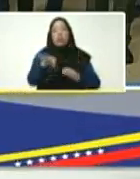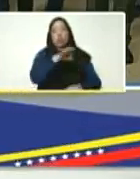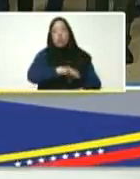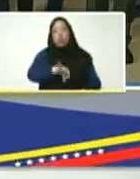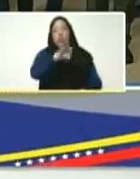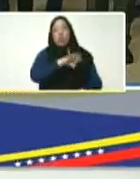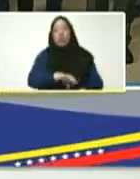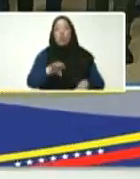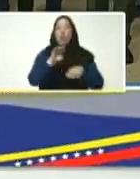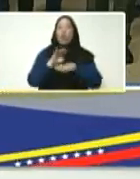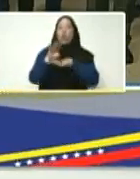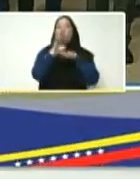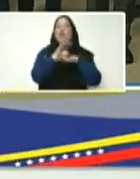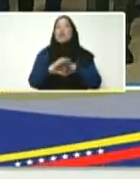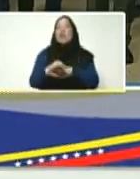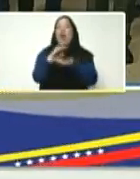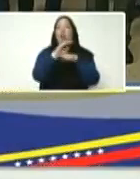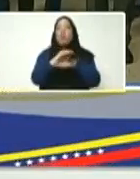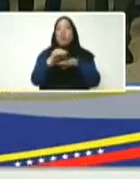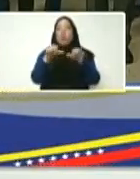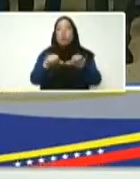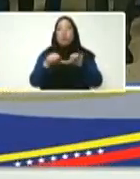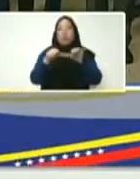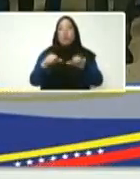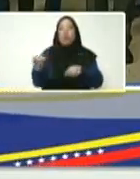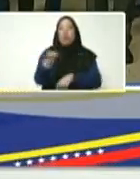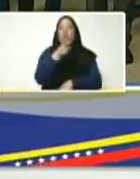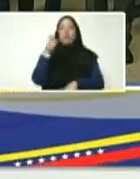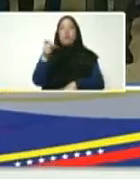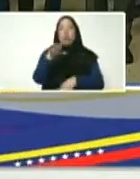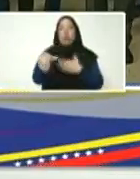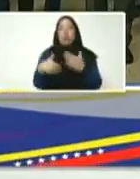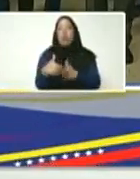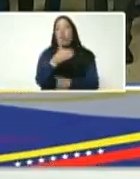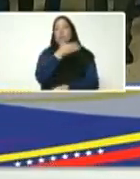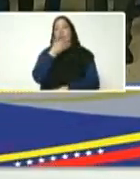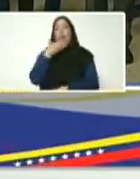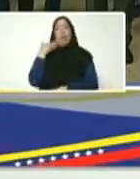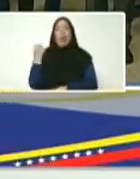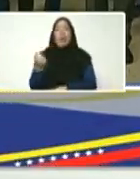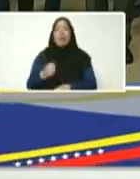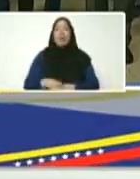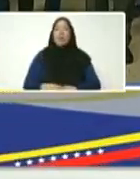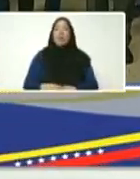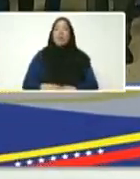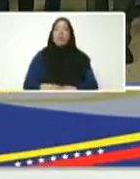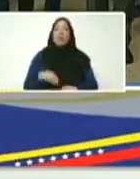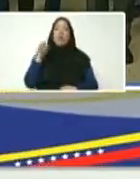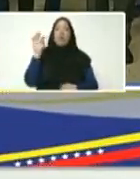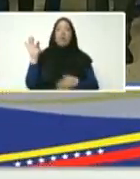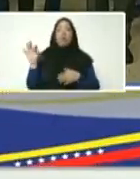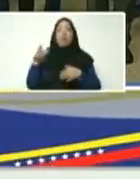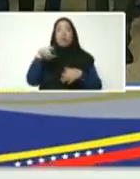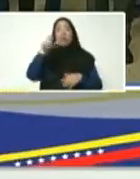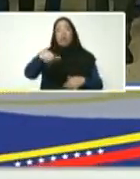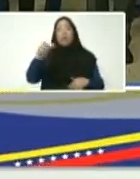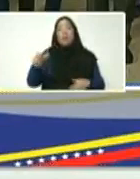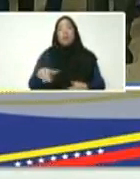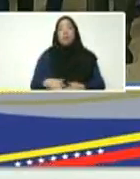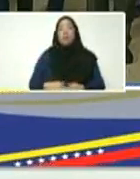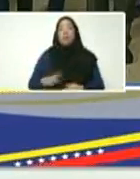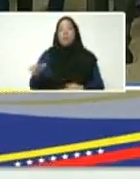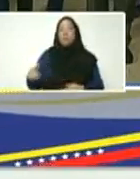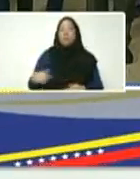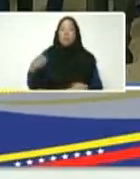deben ser cuidados, mantenidos, recuperados, mejorados y en funcionamiento permanente.